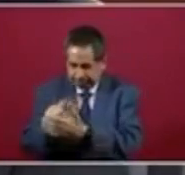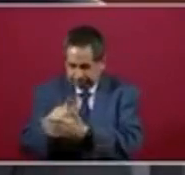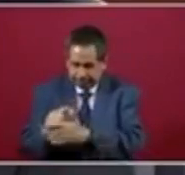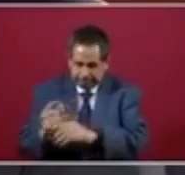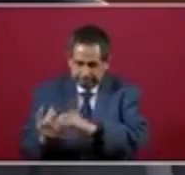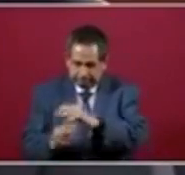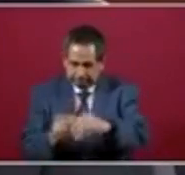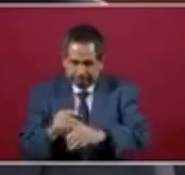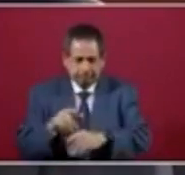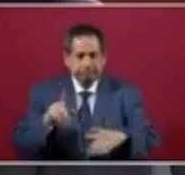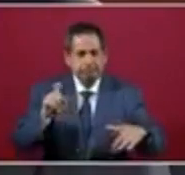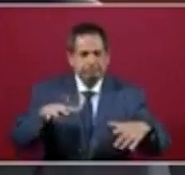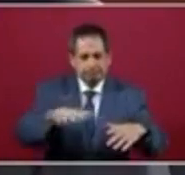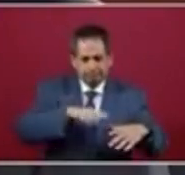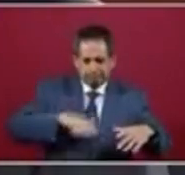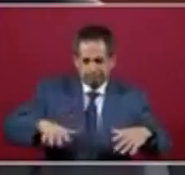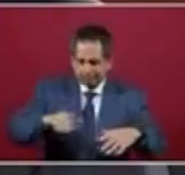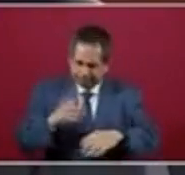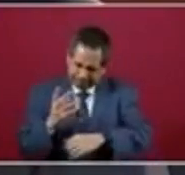el lago de Texcoco.